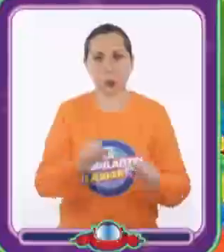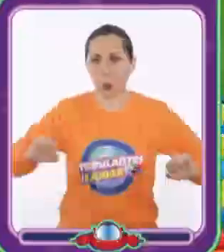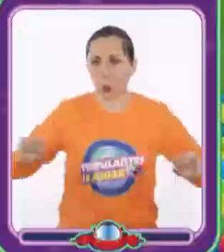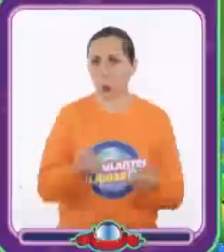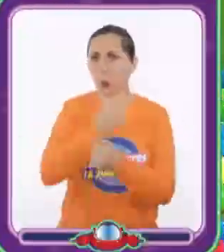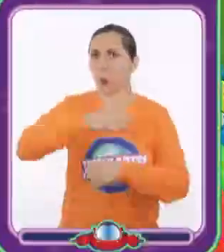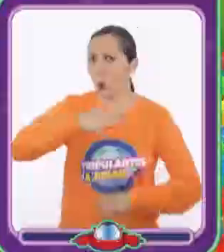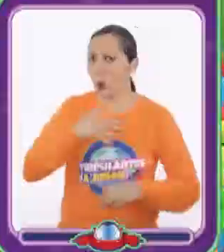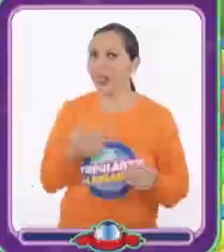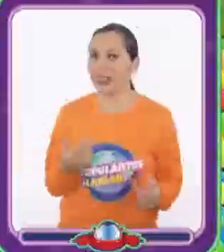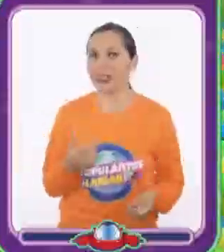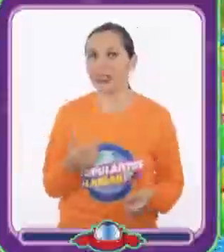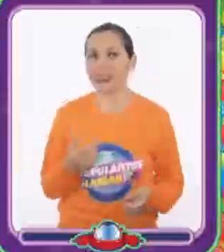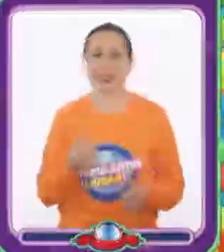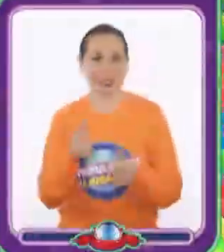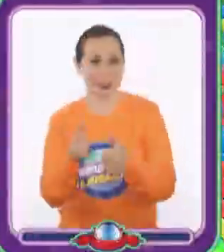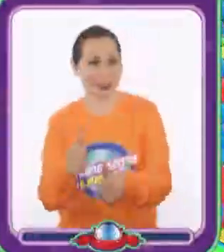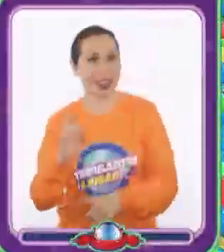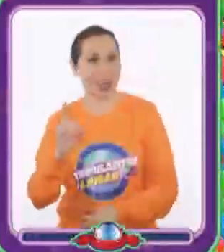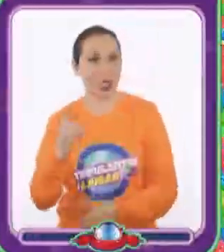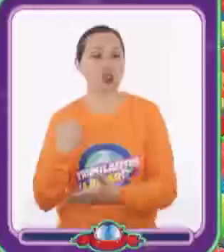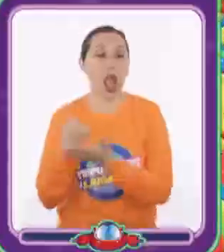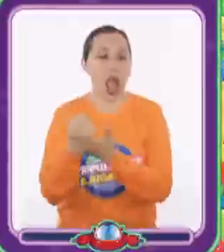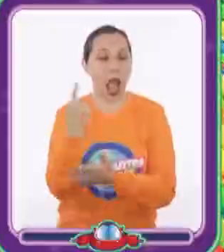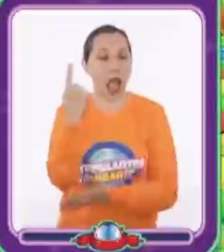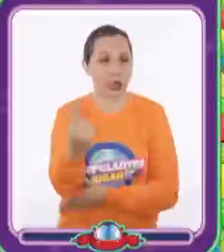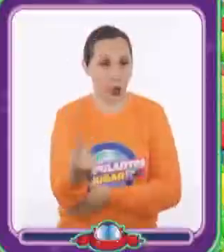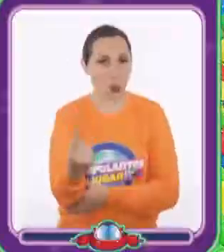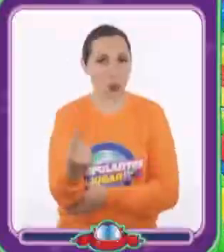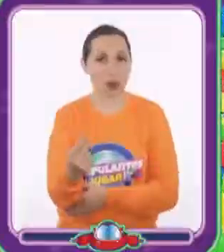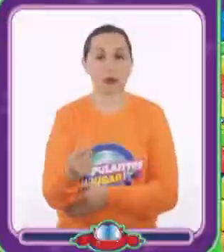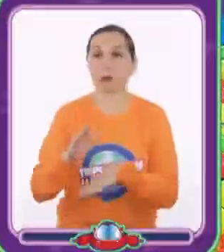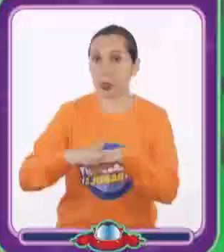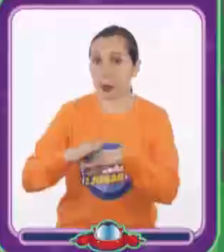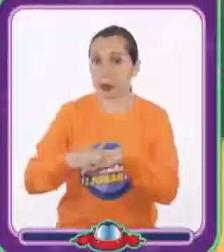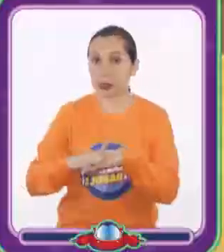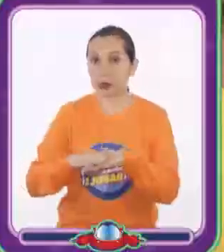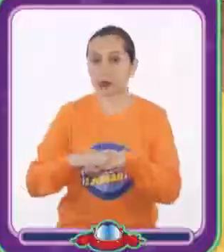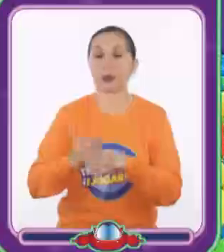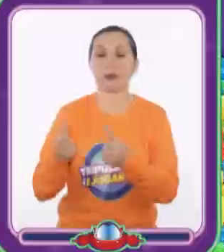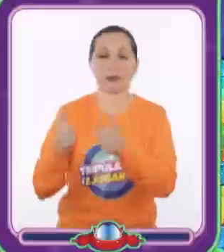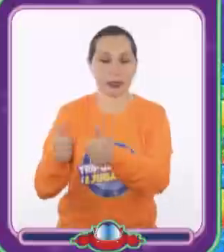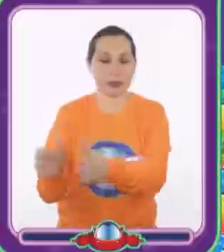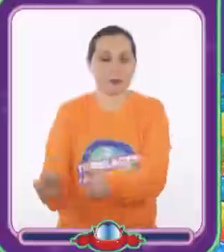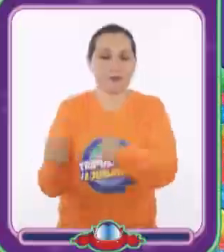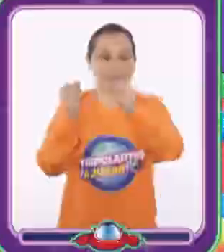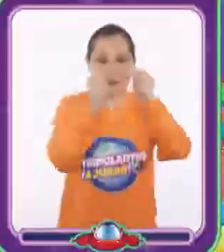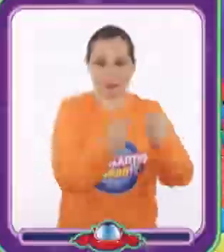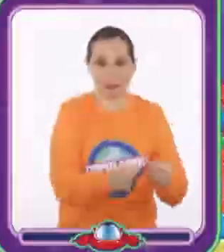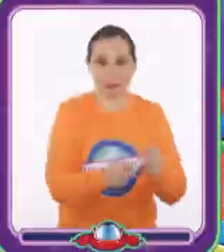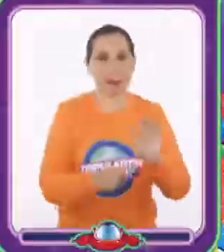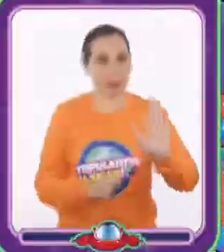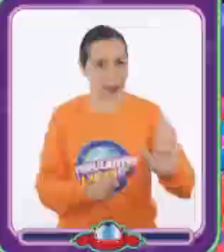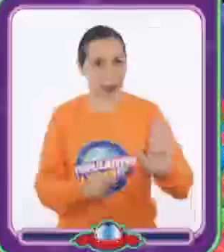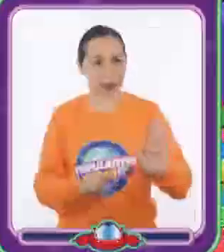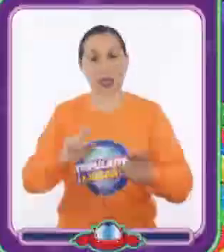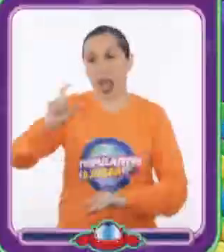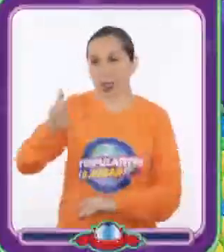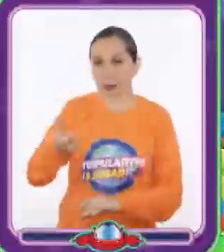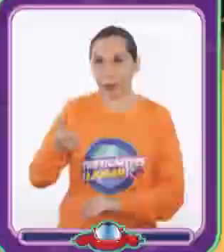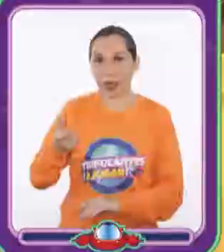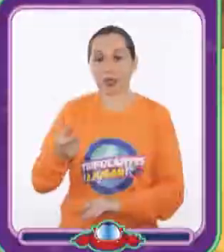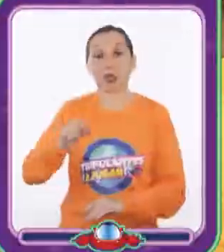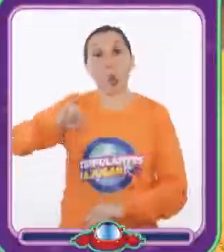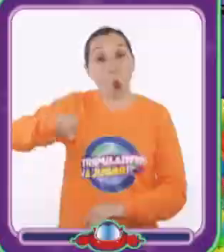¡Hoy está muy fría el agua! Muy bien, Daireles, yo le ayudo a uno, permiso. Ahí está, sin saltar. Eso es, muy bien. ¿Me esperas? Espérame,